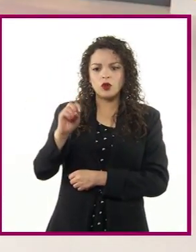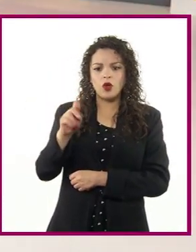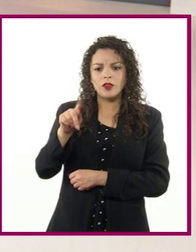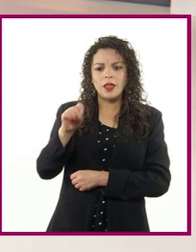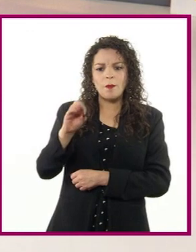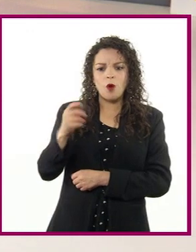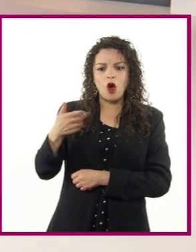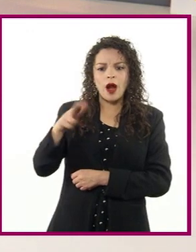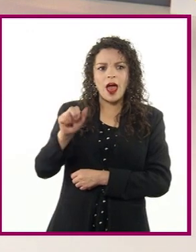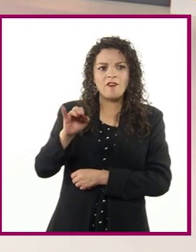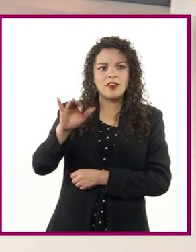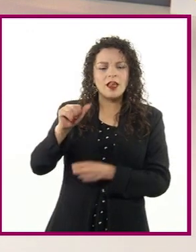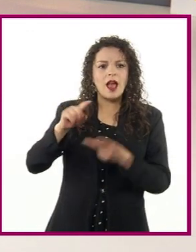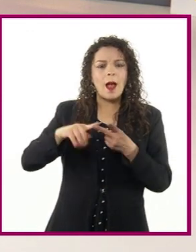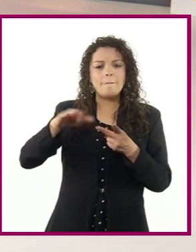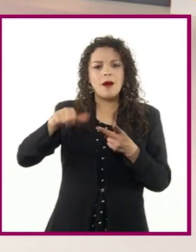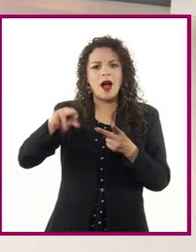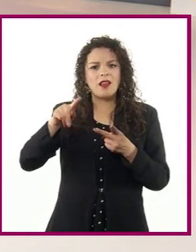explicar en qué consisten?